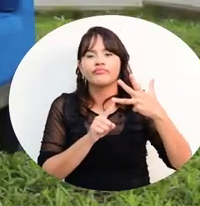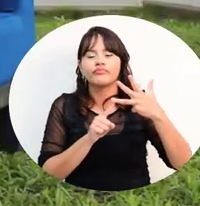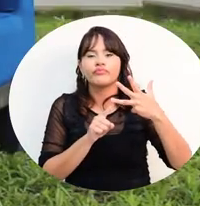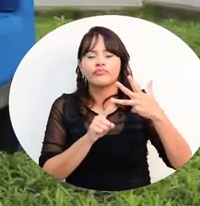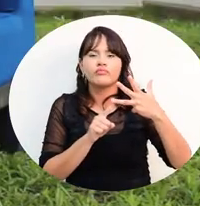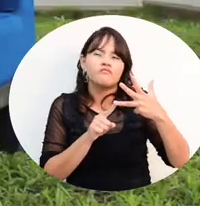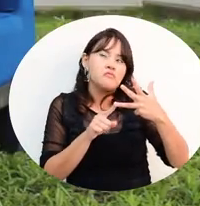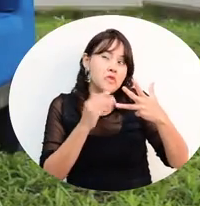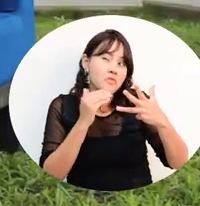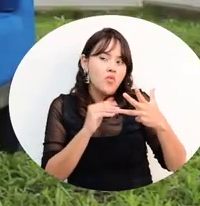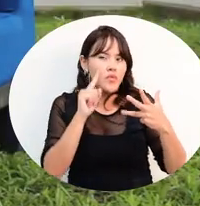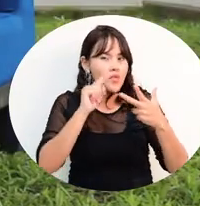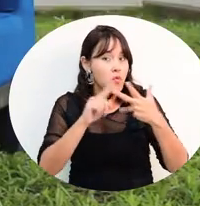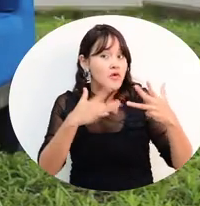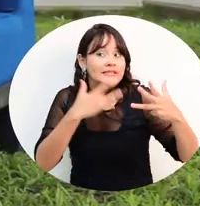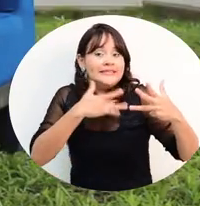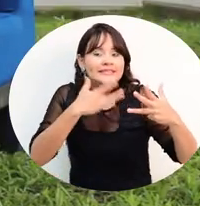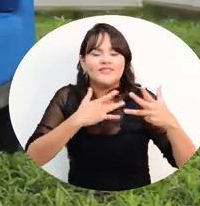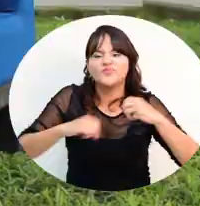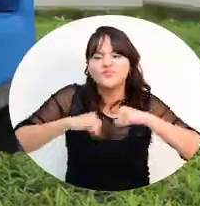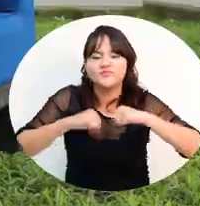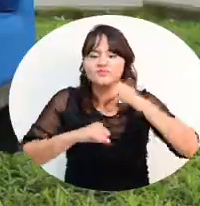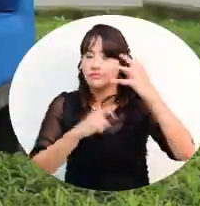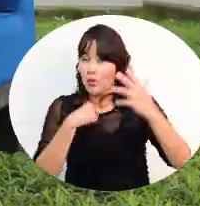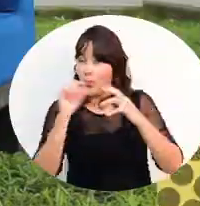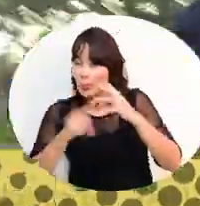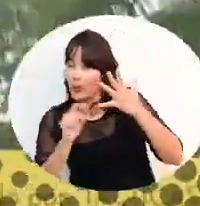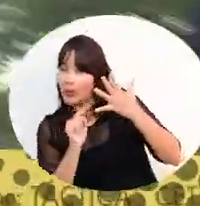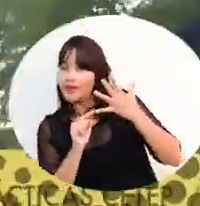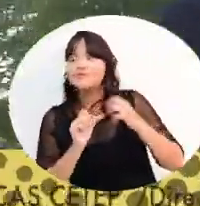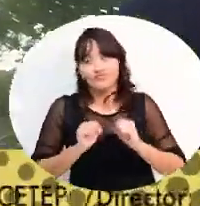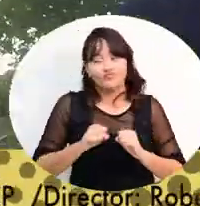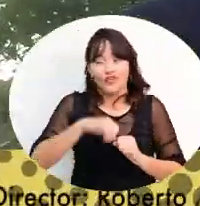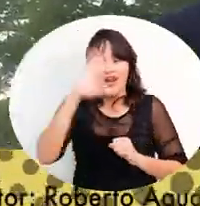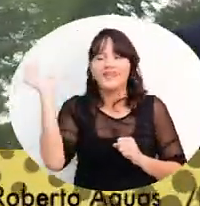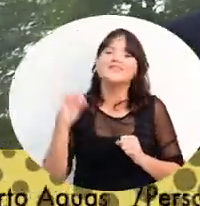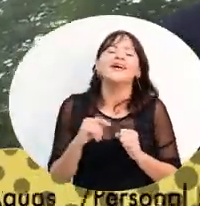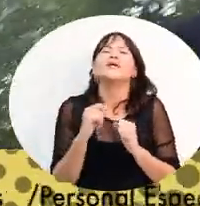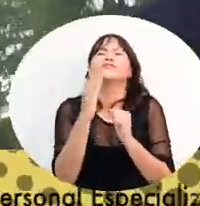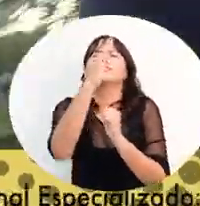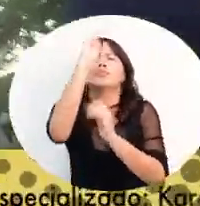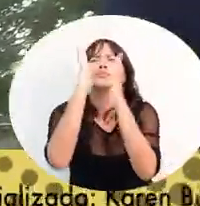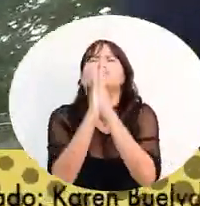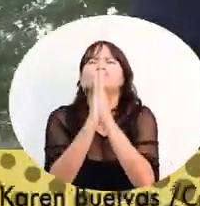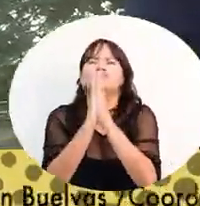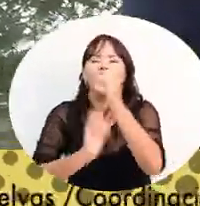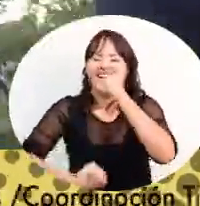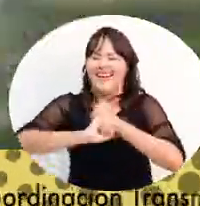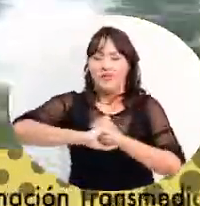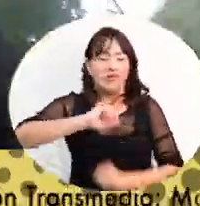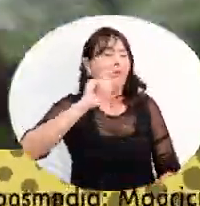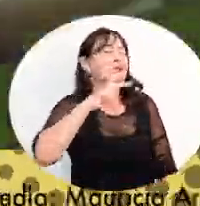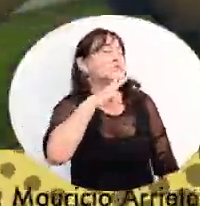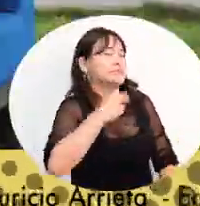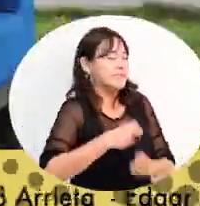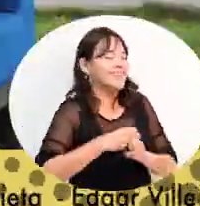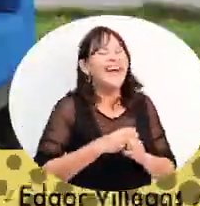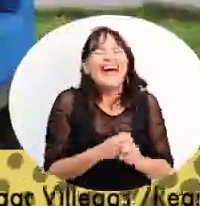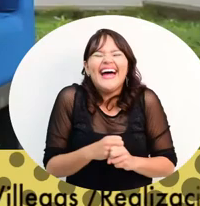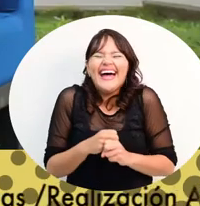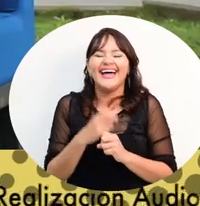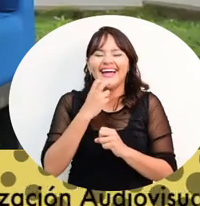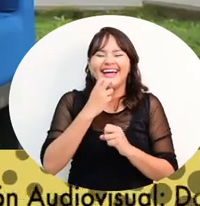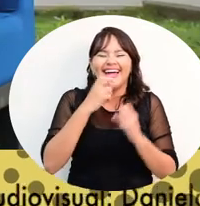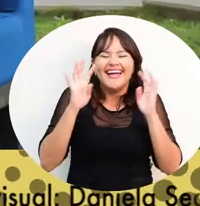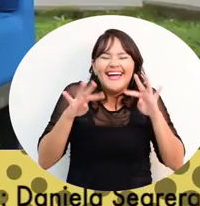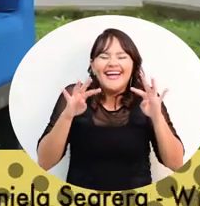por ejemplo, tener una muy buena motivación. Yo puedo decir la quinta. Claro. Encoméndese a Dios, papi, porque eso está es firme. Él